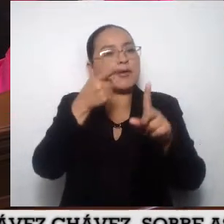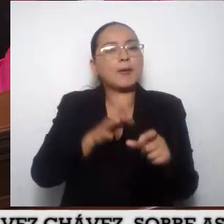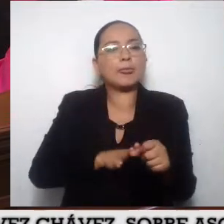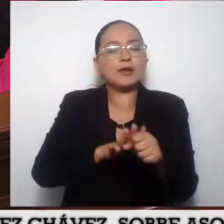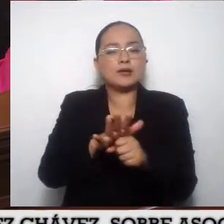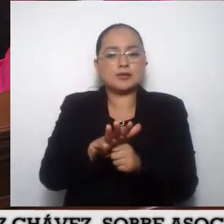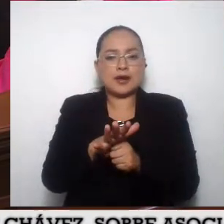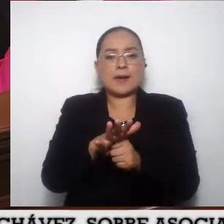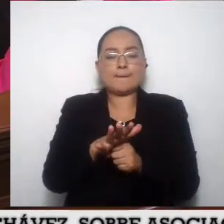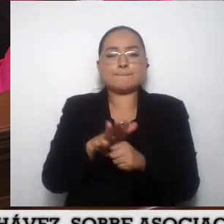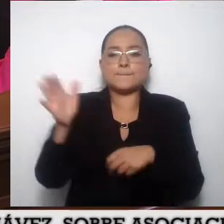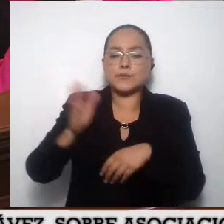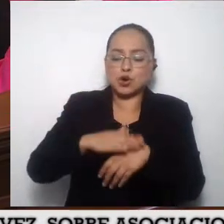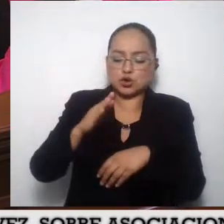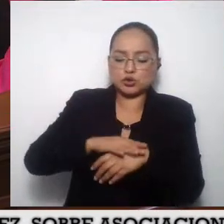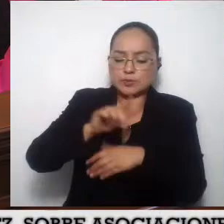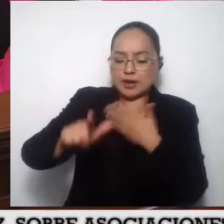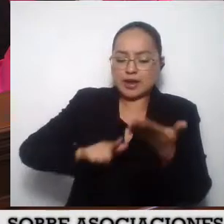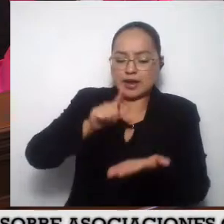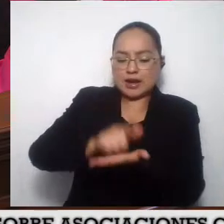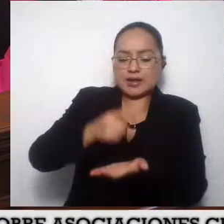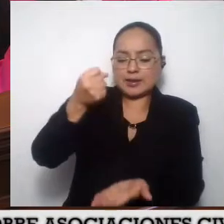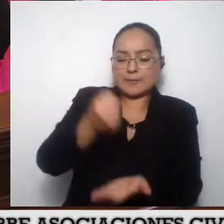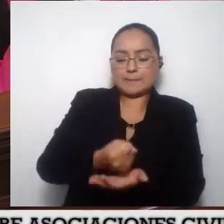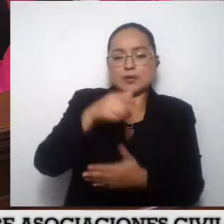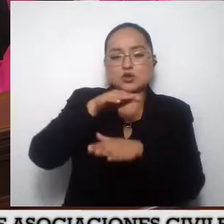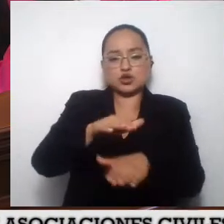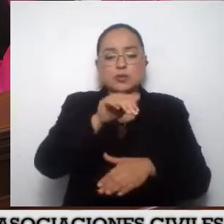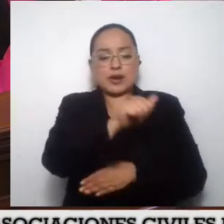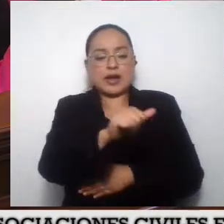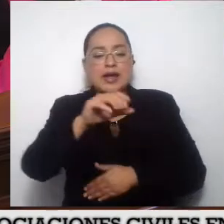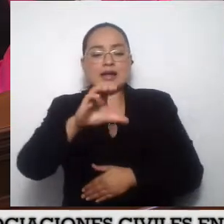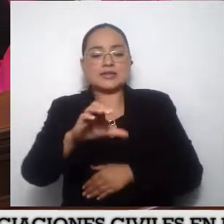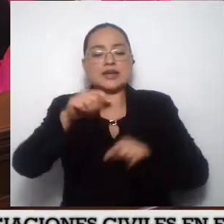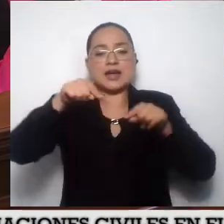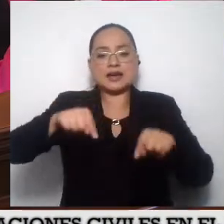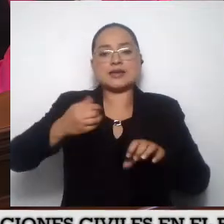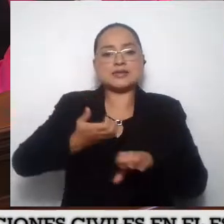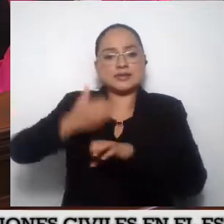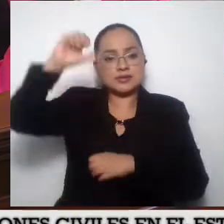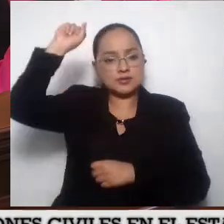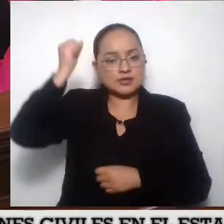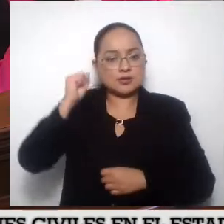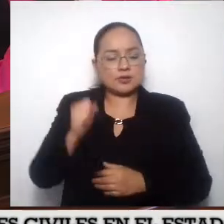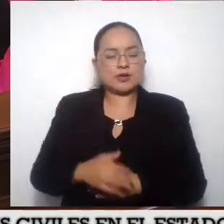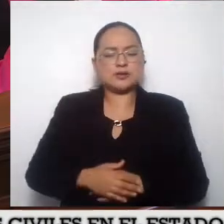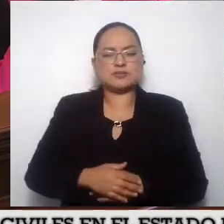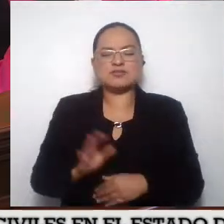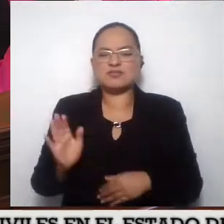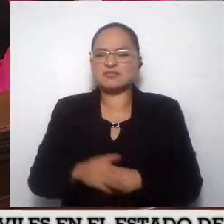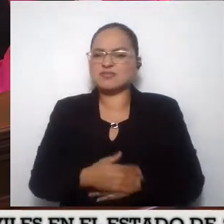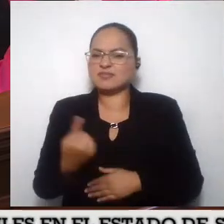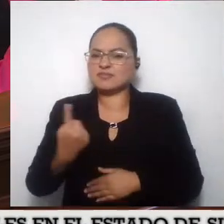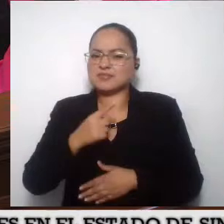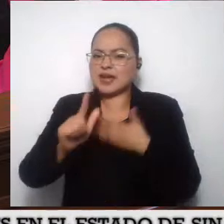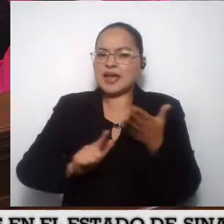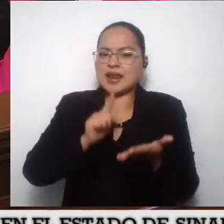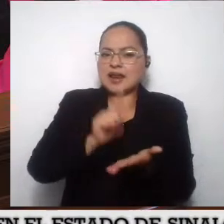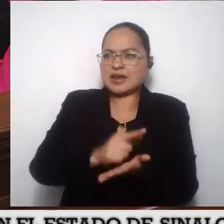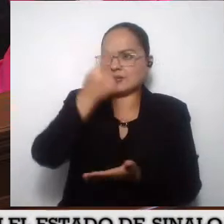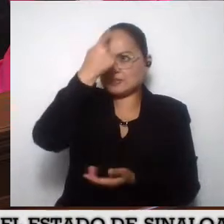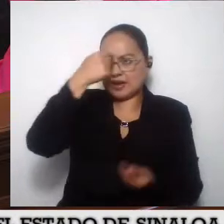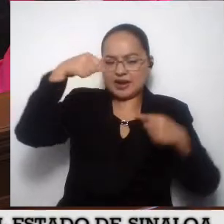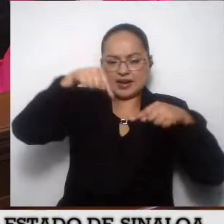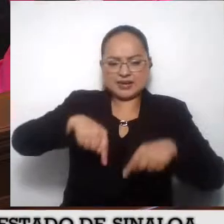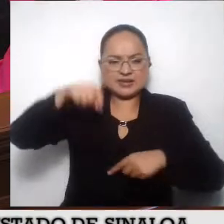aprobar una ley de asociaciones civiles para el Estado de Sinaloa. ¿Por qué una ley para Sinaloa en esta